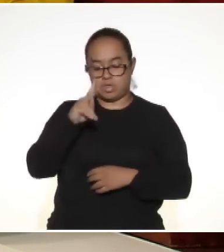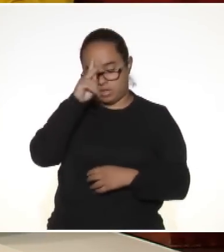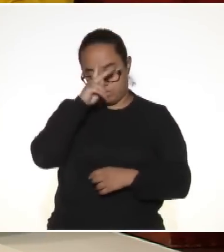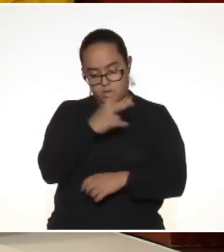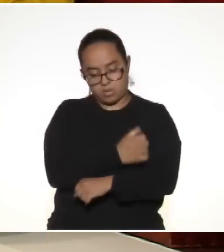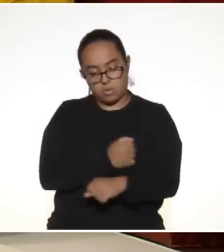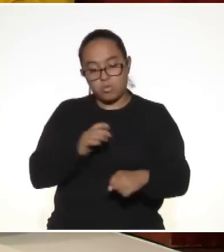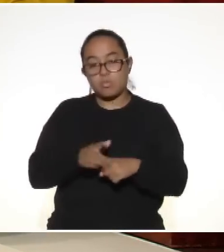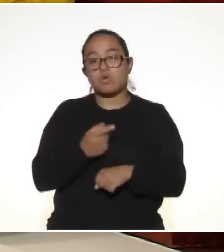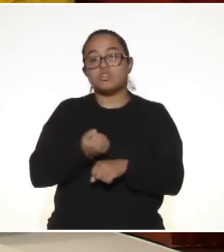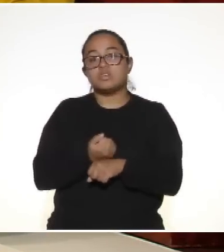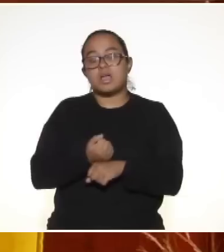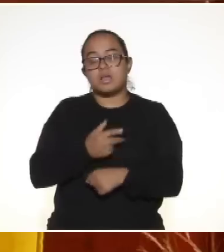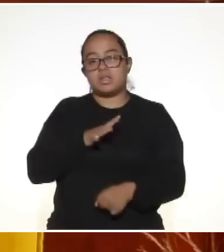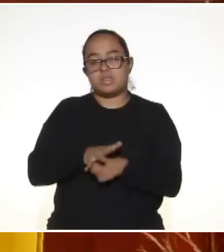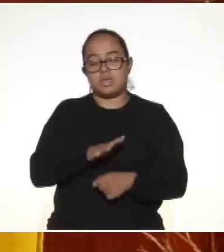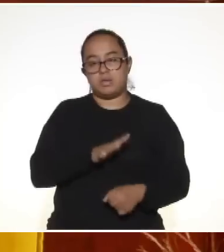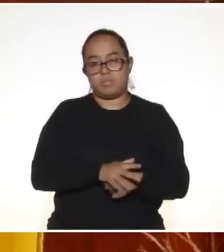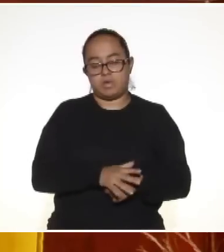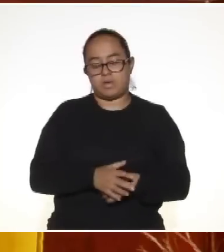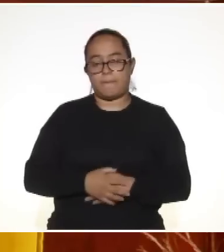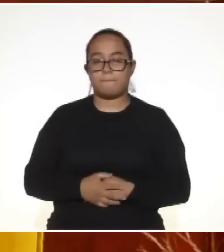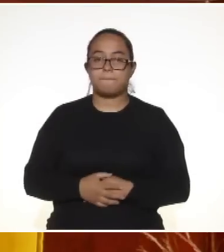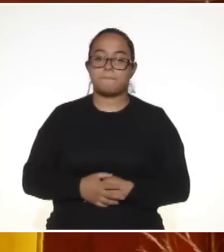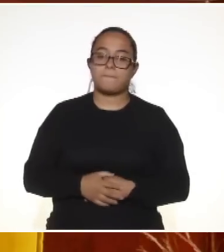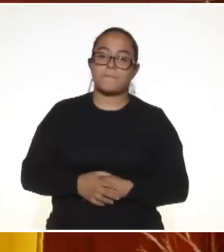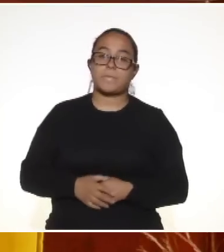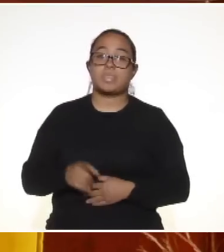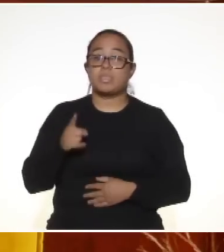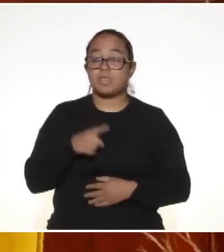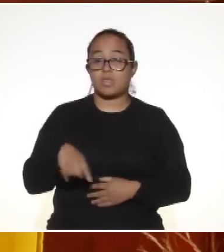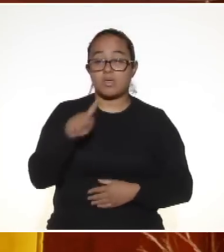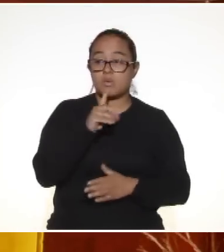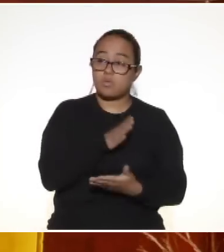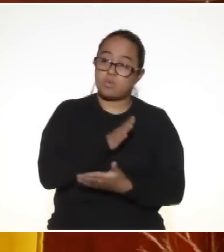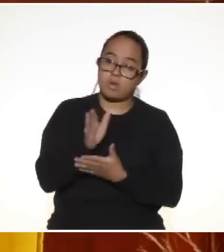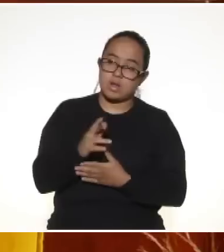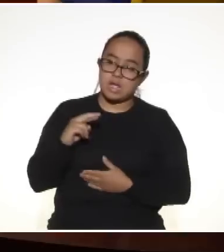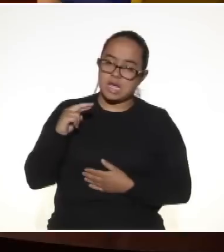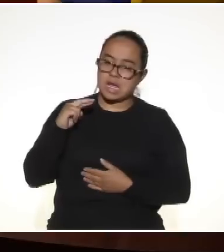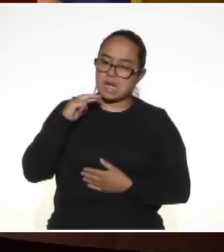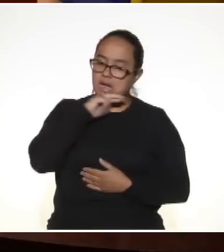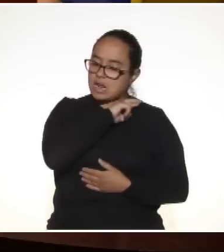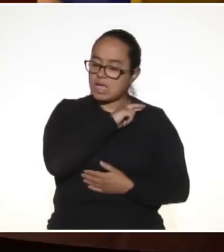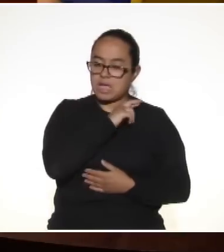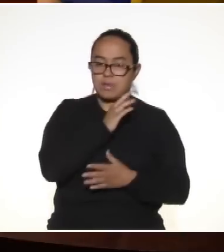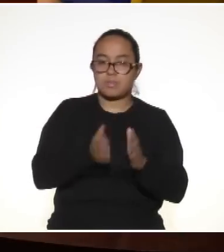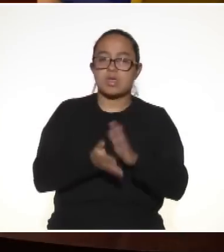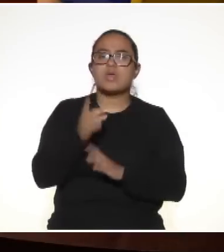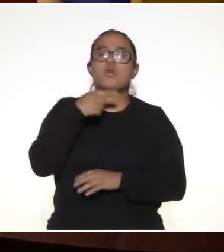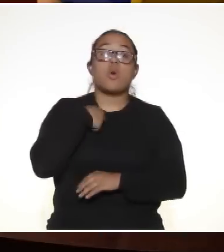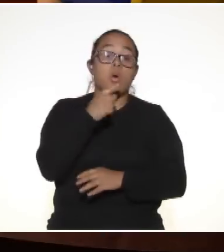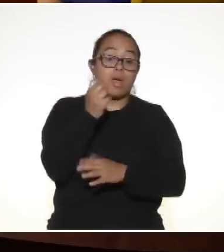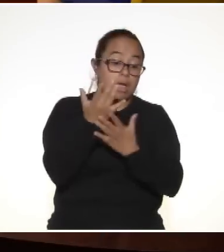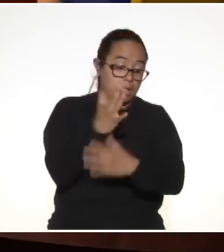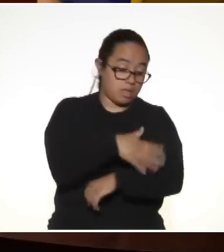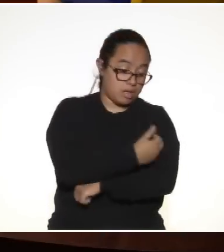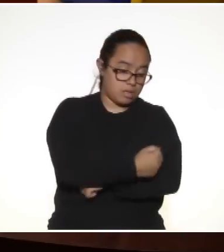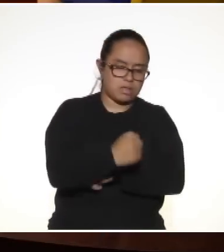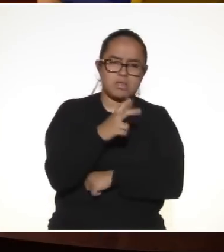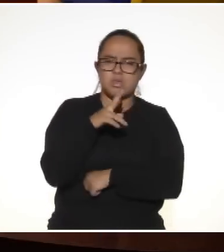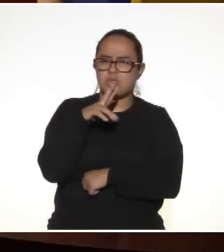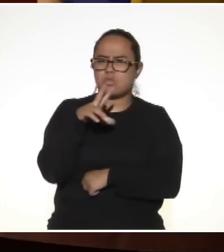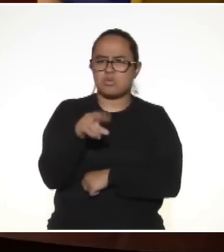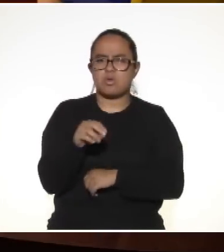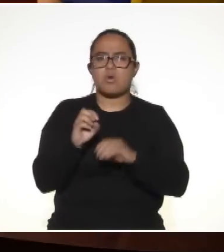de sangre más que detener el veneno. No retrasen el traslado por intentar colocar ni un torniquete e incluso en estas